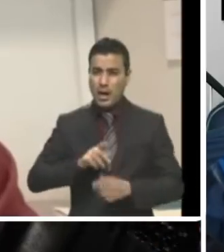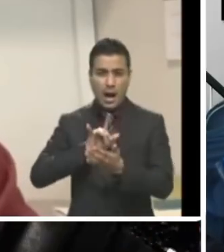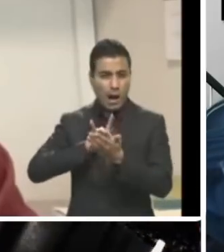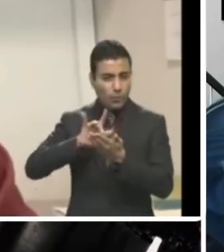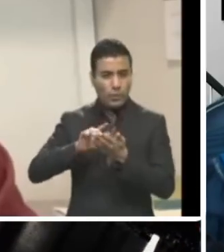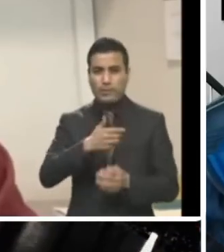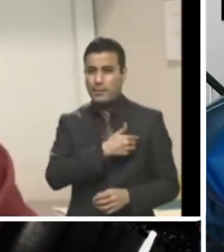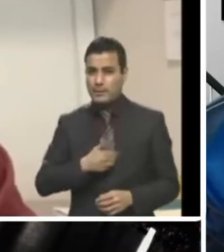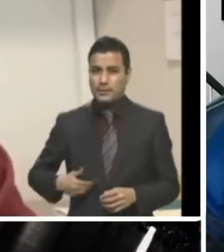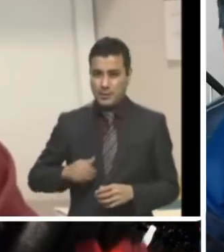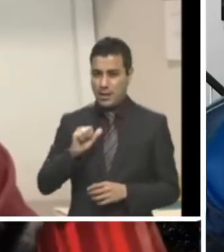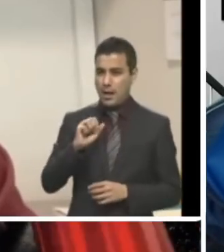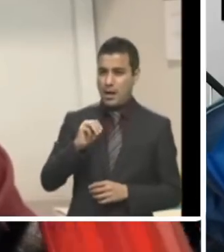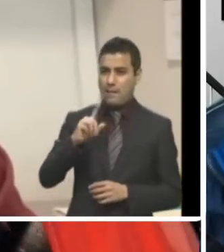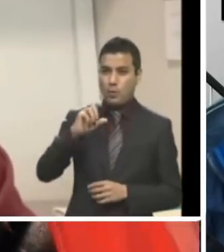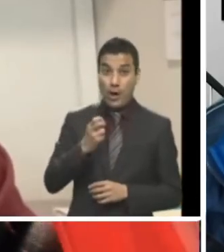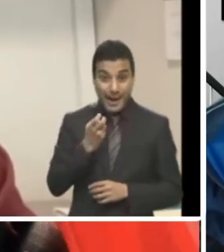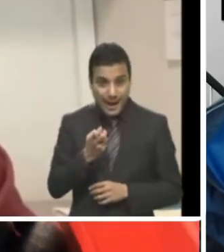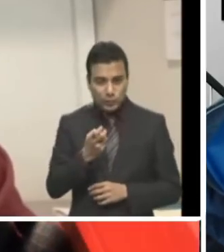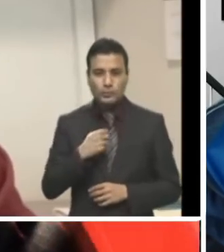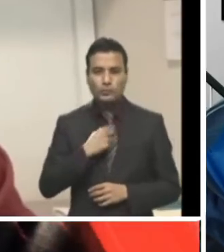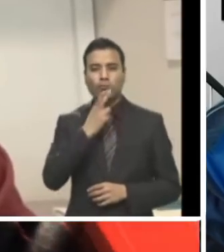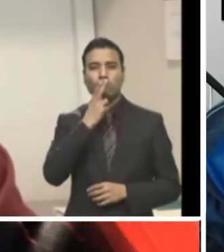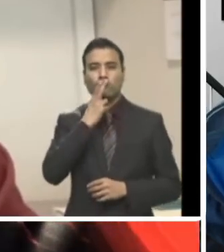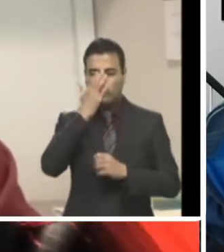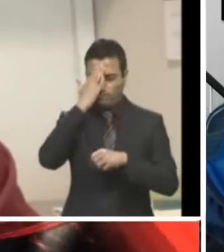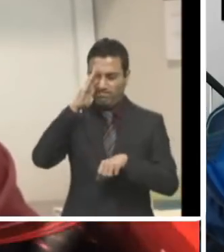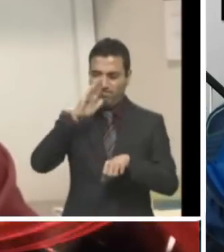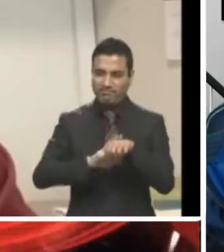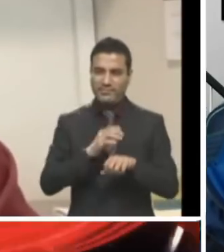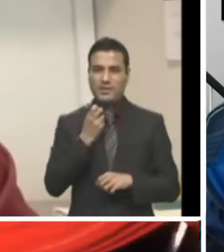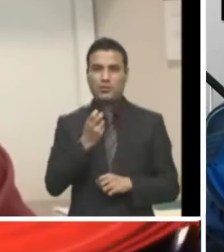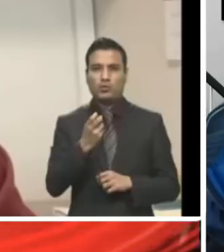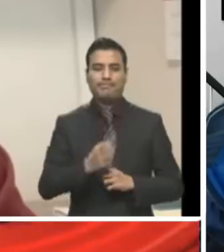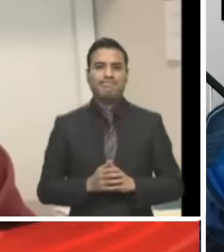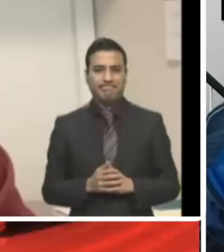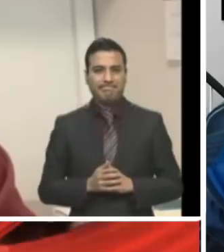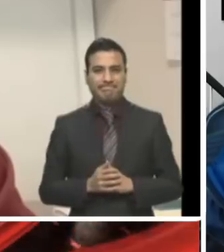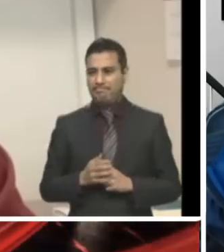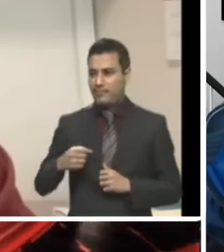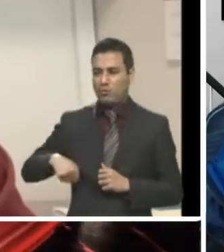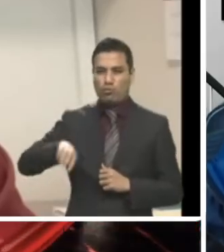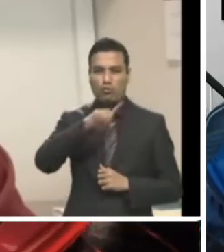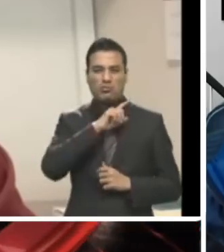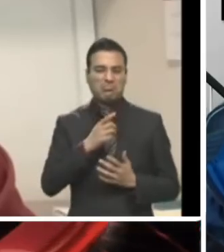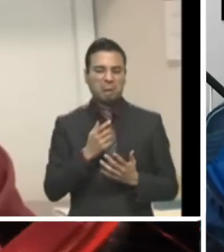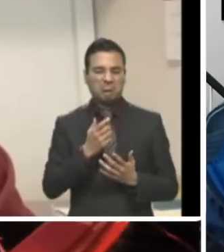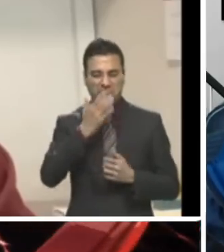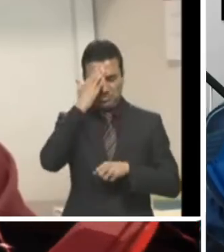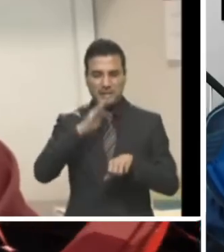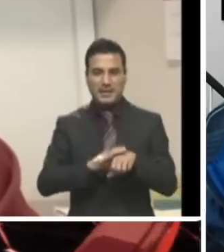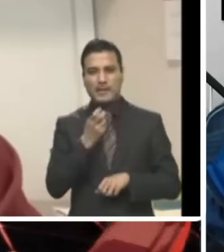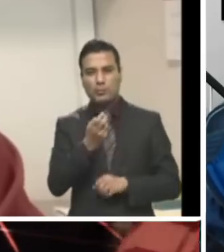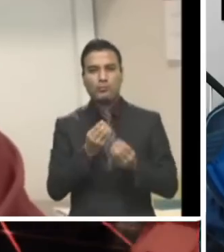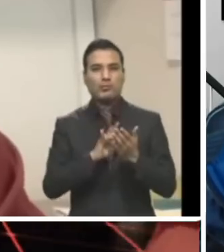que eso es con lo que nosotros nos quedamos desde el consejo general de líneas de esta representación de moreda ante el consejo general del inia